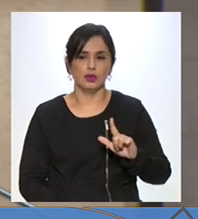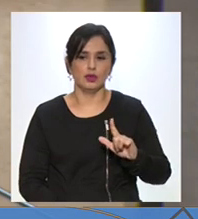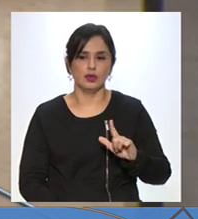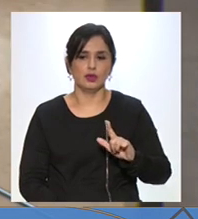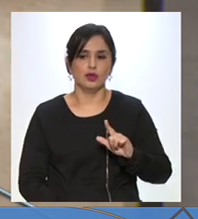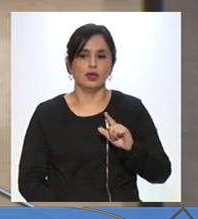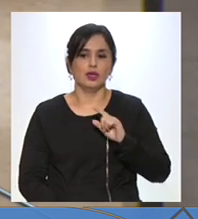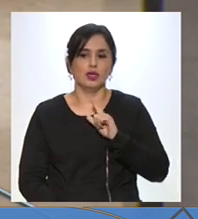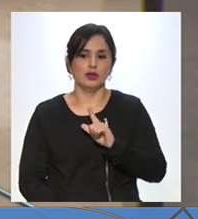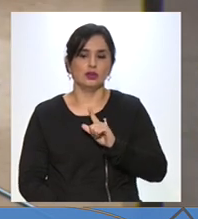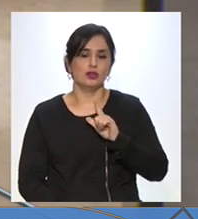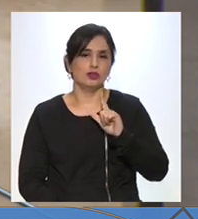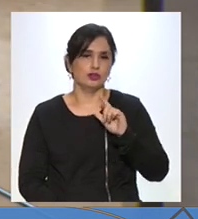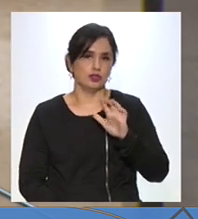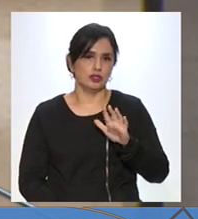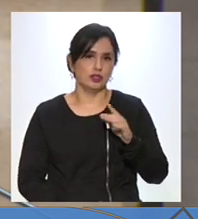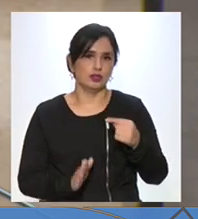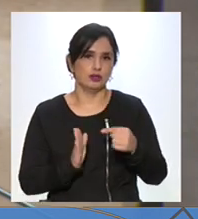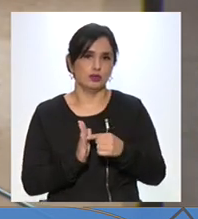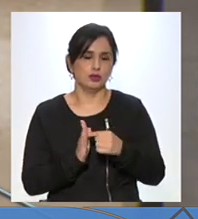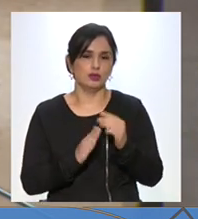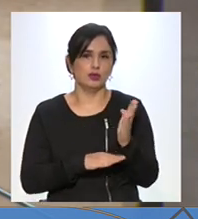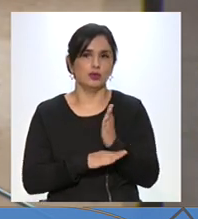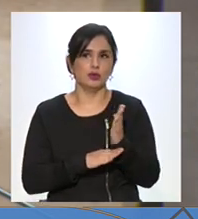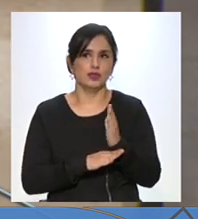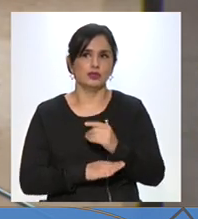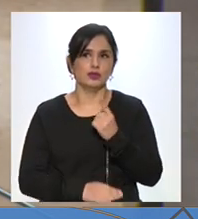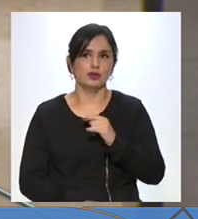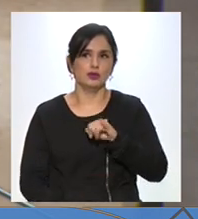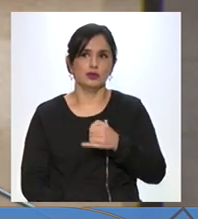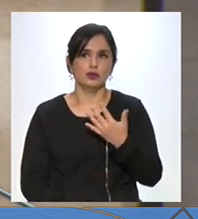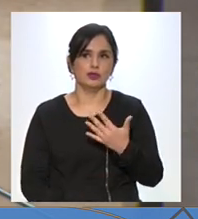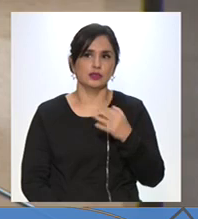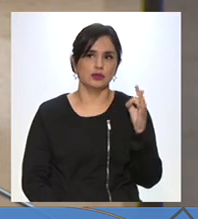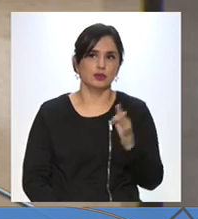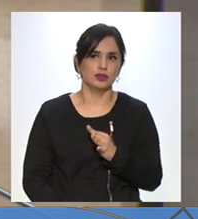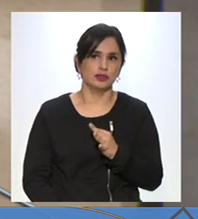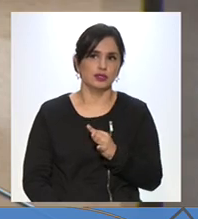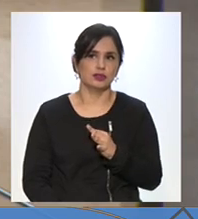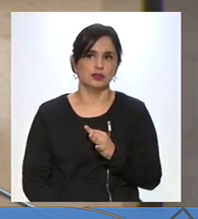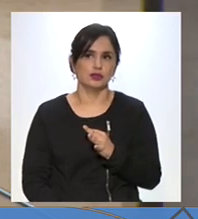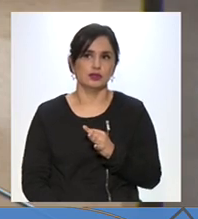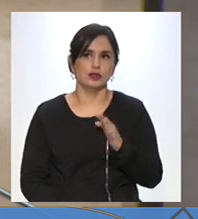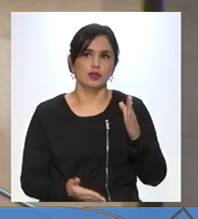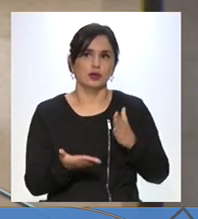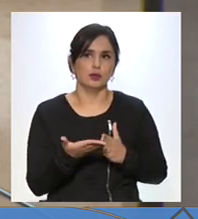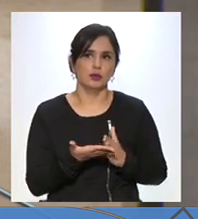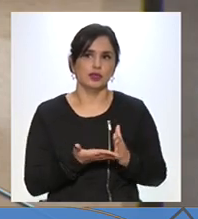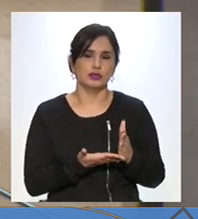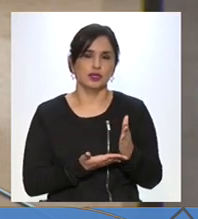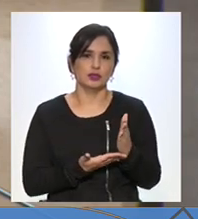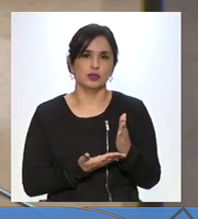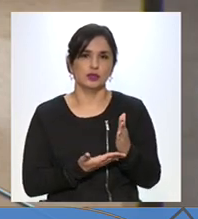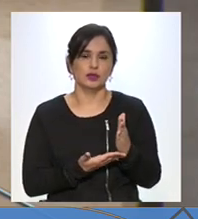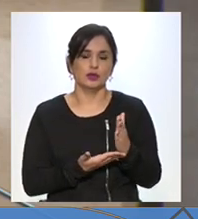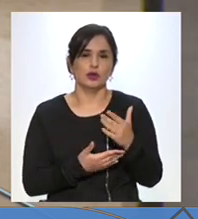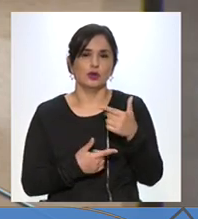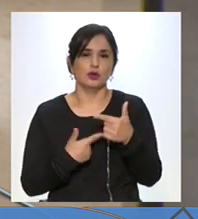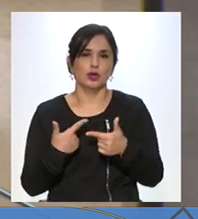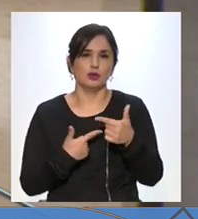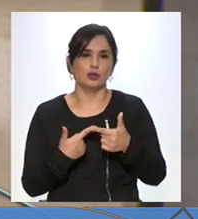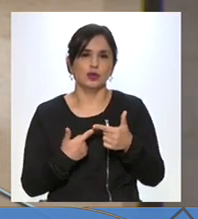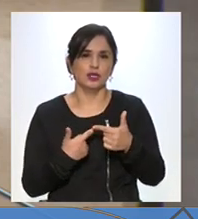75 puntos base estamos llegando a una tasa de 1,5%. O sea, estamos partiendo de una política